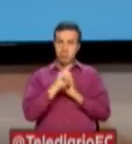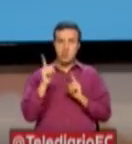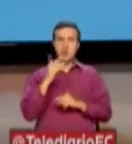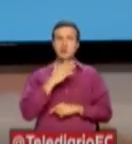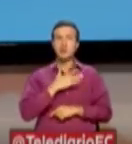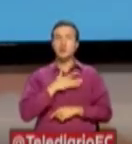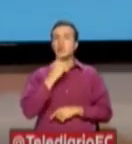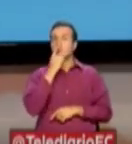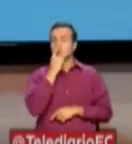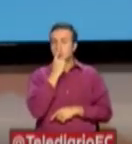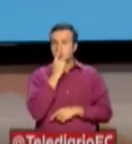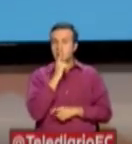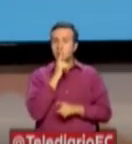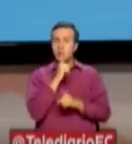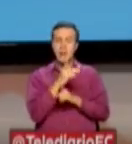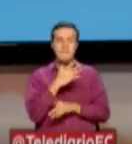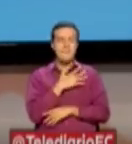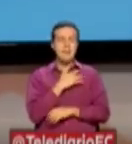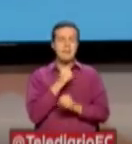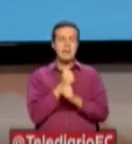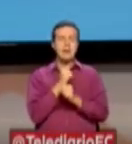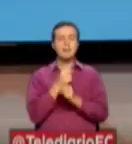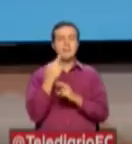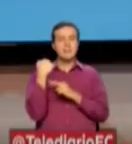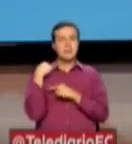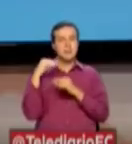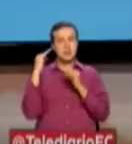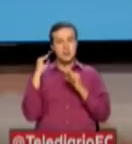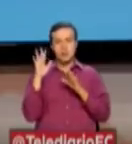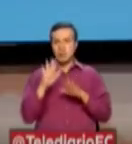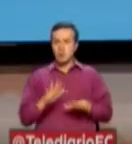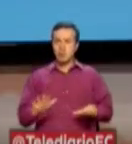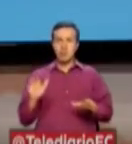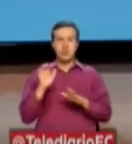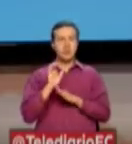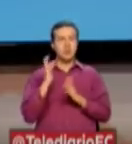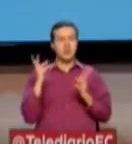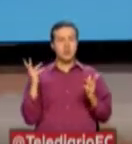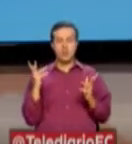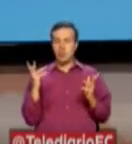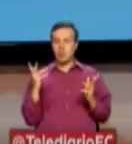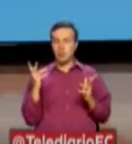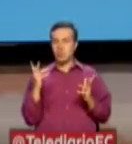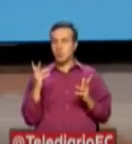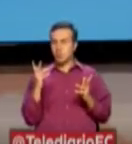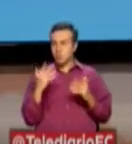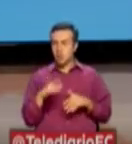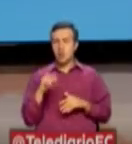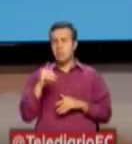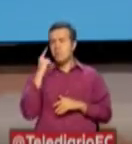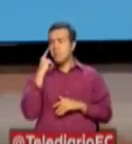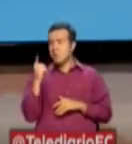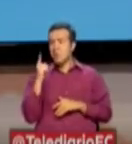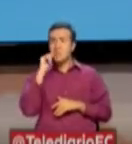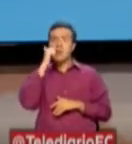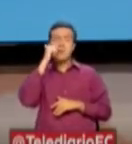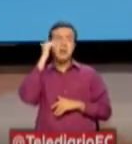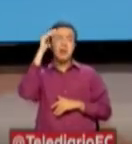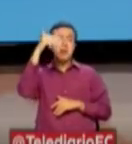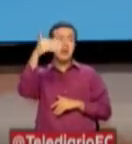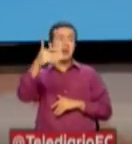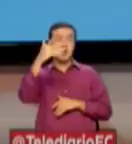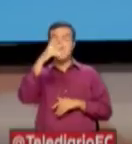que a mí me interesa es hacer mi trabajo responsablemente con el país no se puede sentar un precedente de esta naturaleza que mañana o pasado